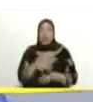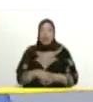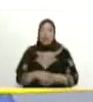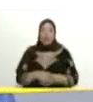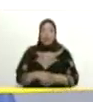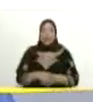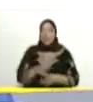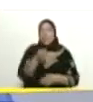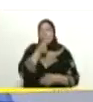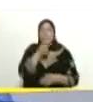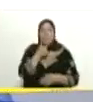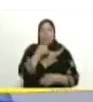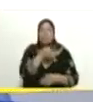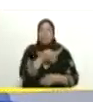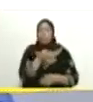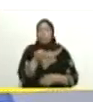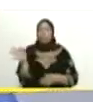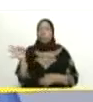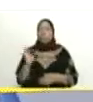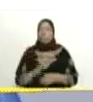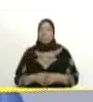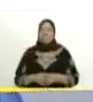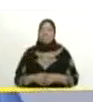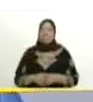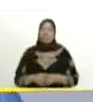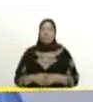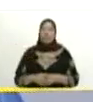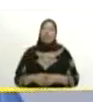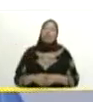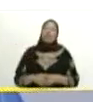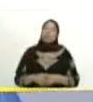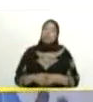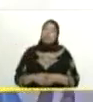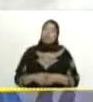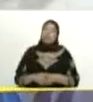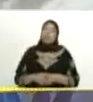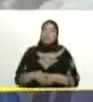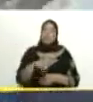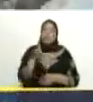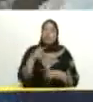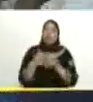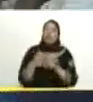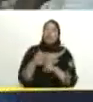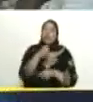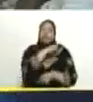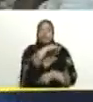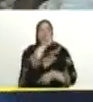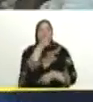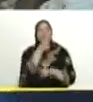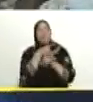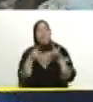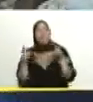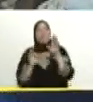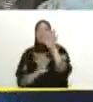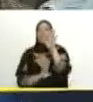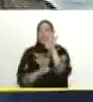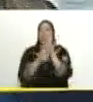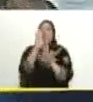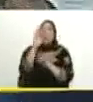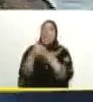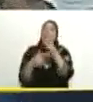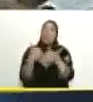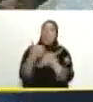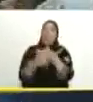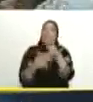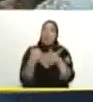el programa? Uno de los jefes de calle. Así que Luis Ramón, creo que vamos avanzando, sí, paso que, a paso, sí,